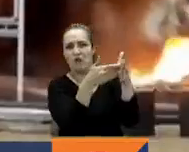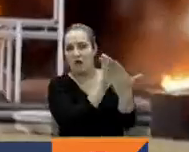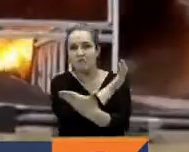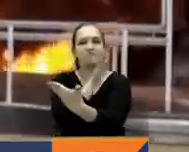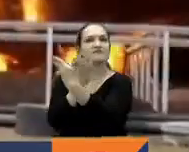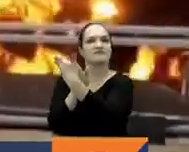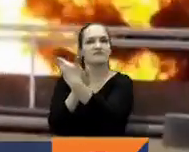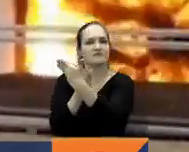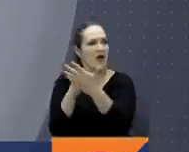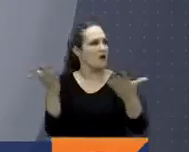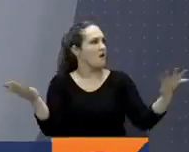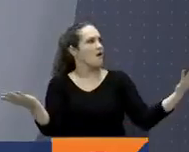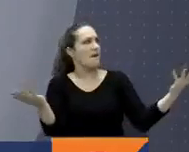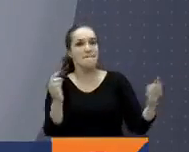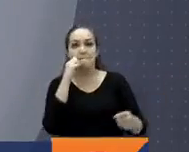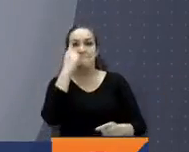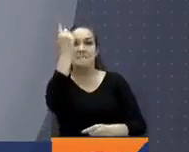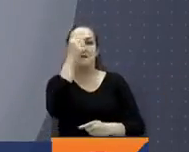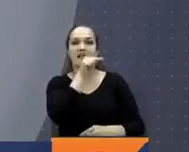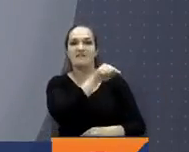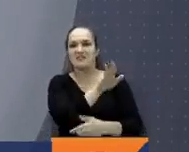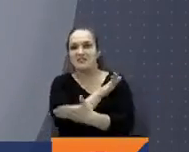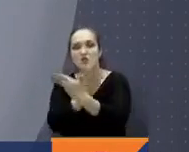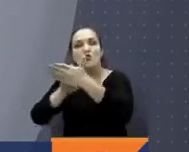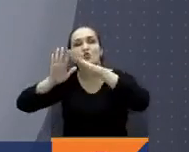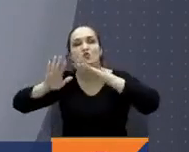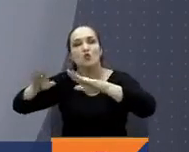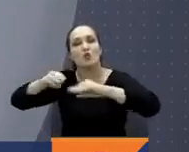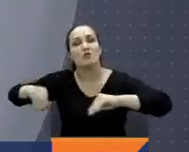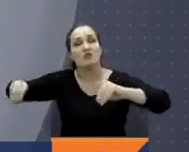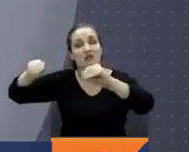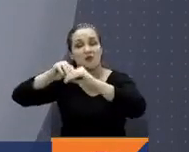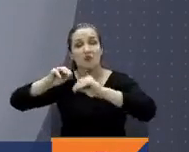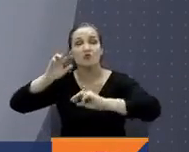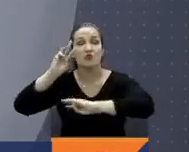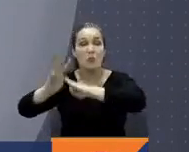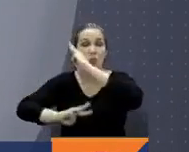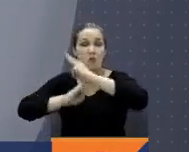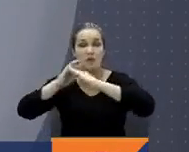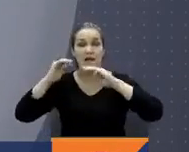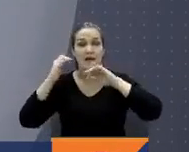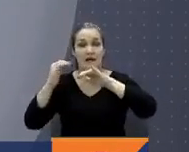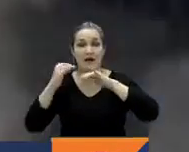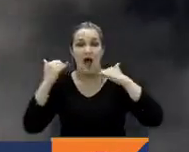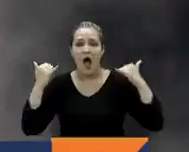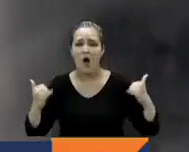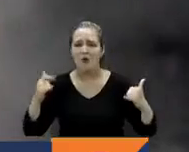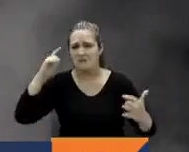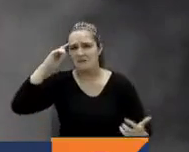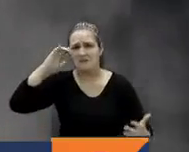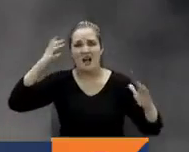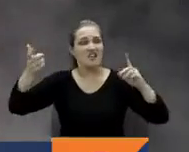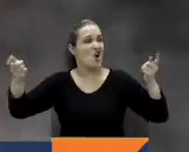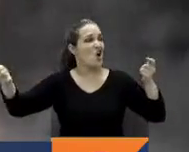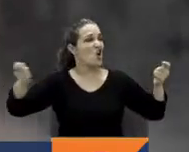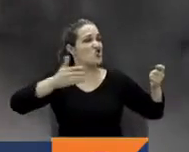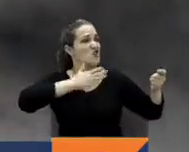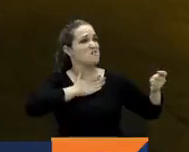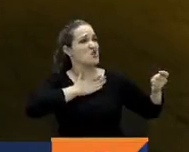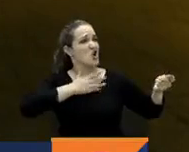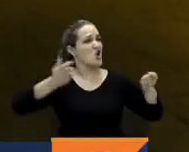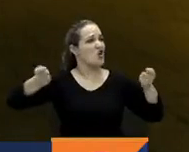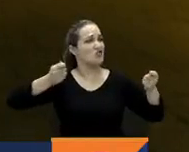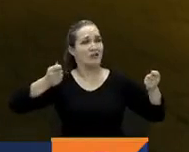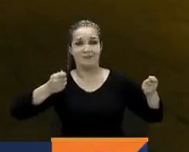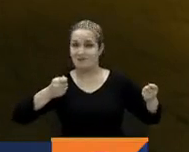la confrontación, el primer ataque a Rusia en su tierra desde la Segunda Guerra Mundial y desvirtuaría el control total que dice gozar del espacio aéreo en